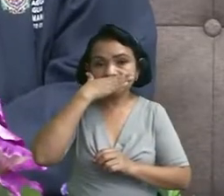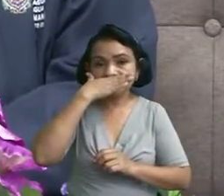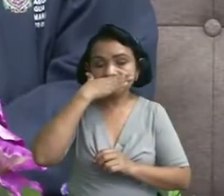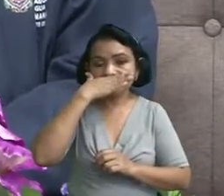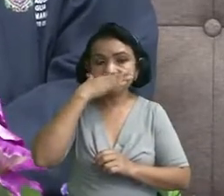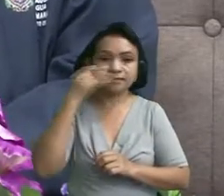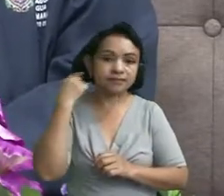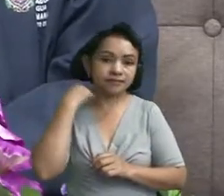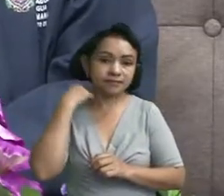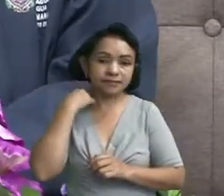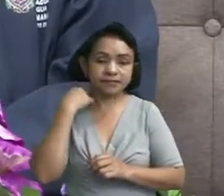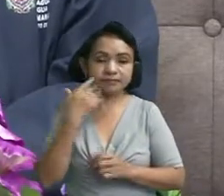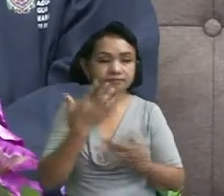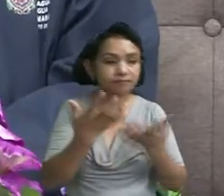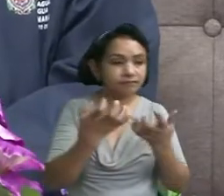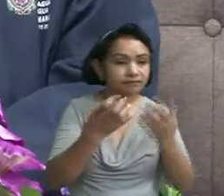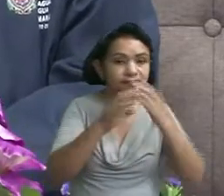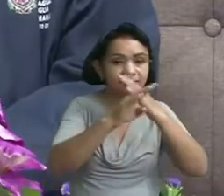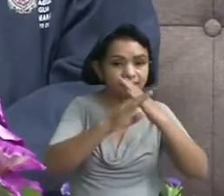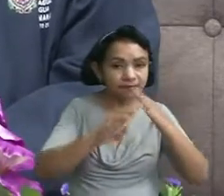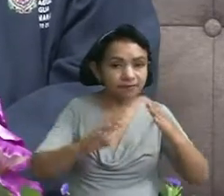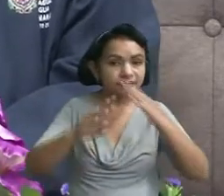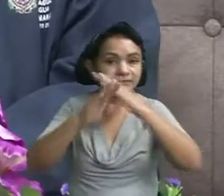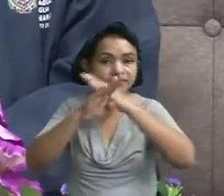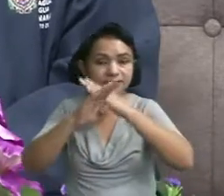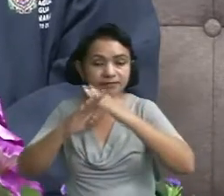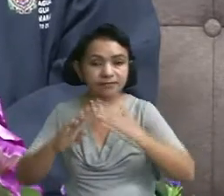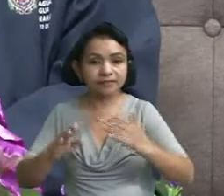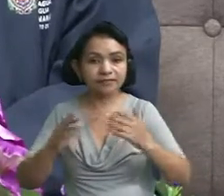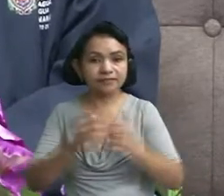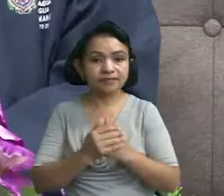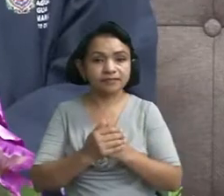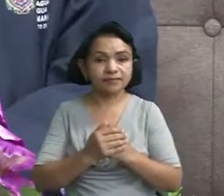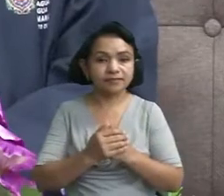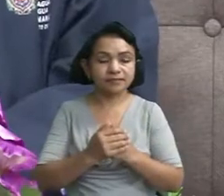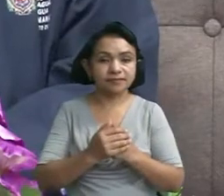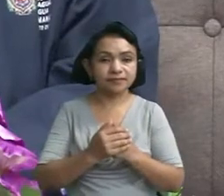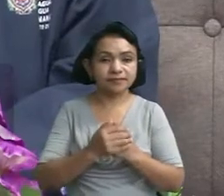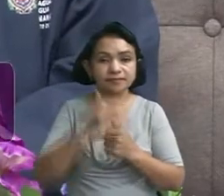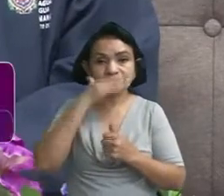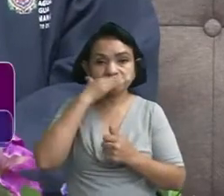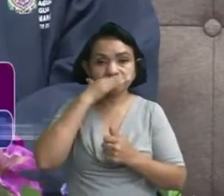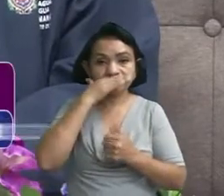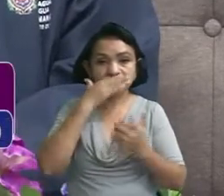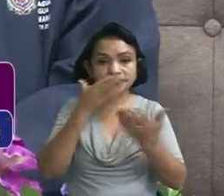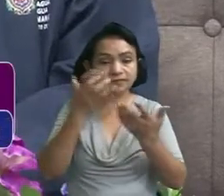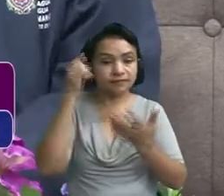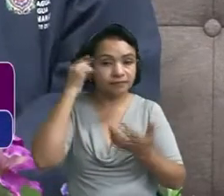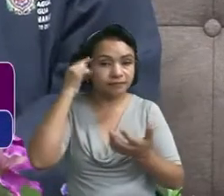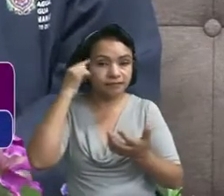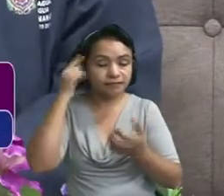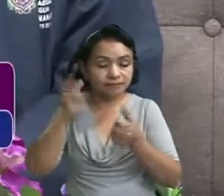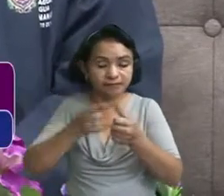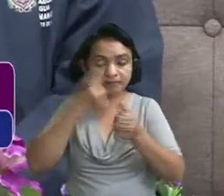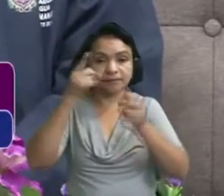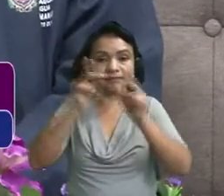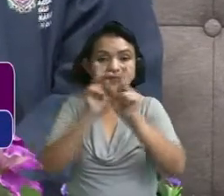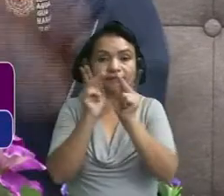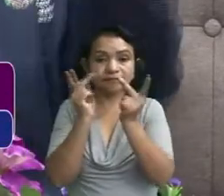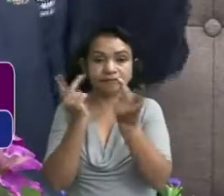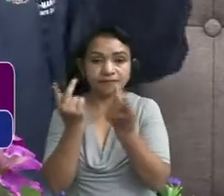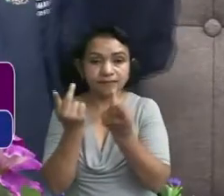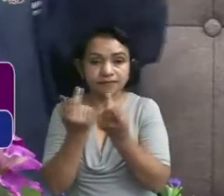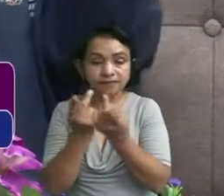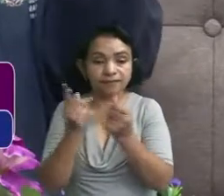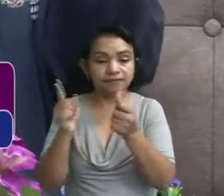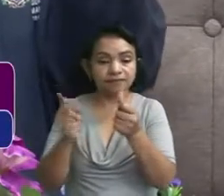de paz, una vocación de pensar siempre en el pueblo, de pensar siempre en el país. Yo